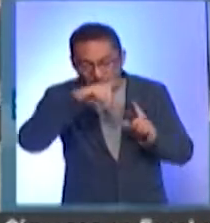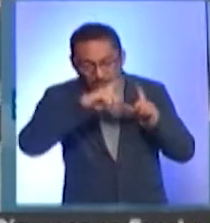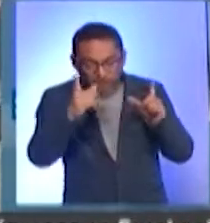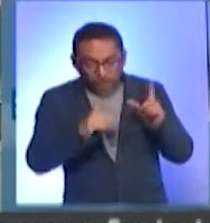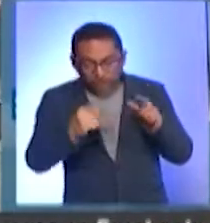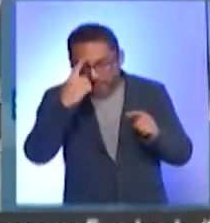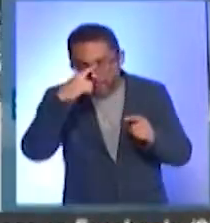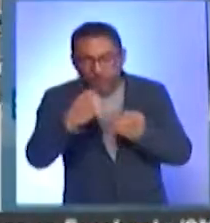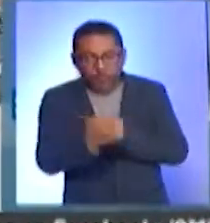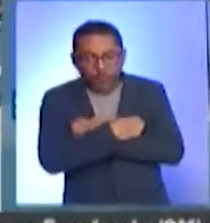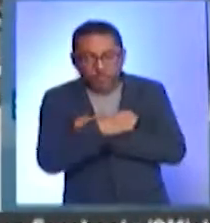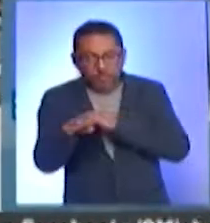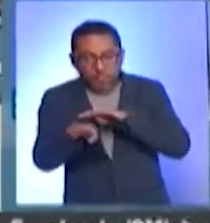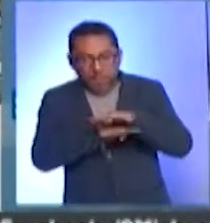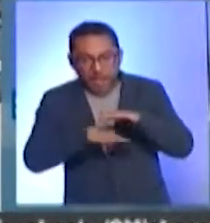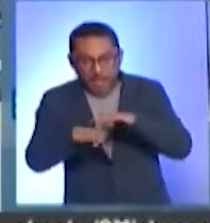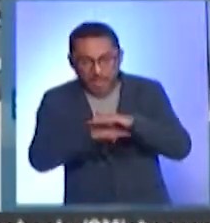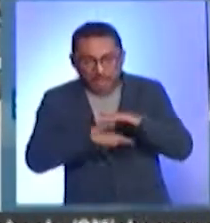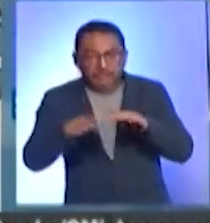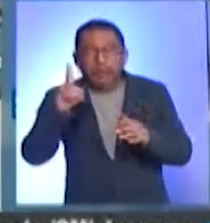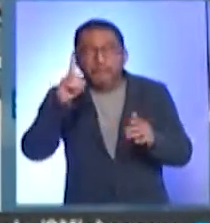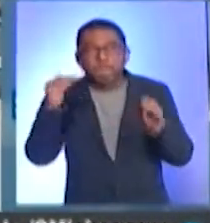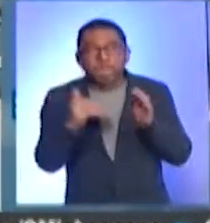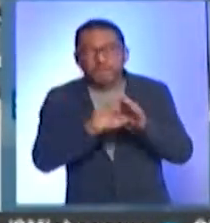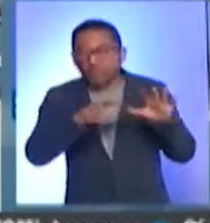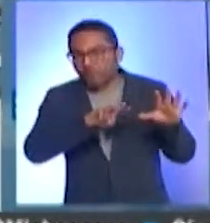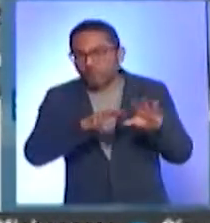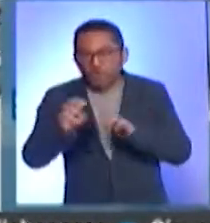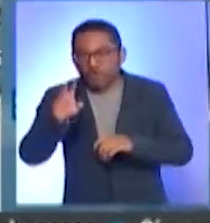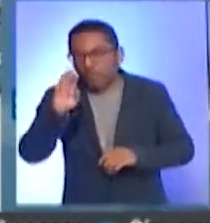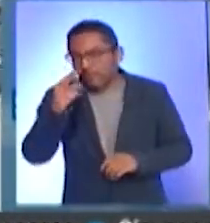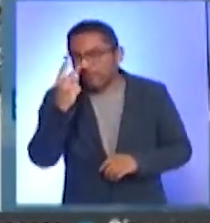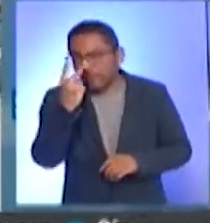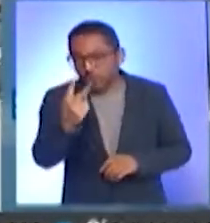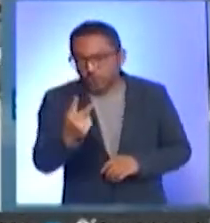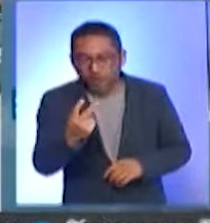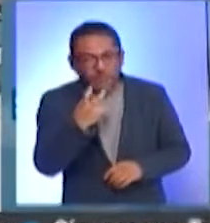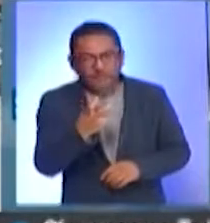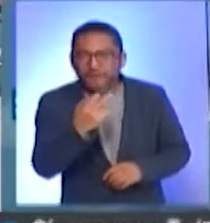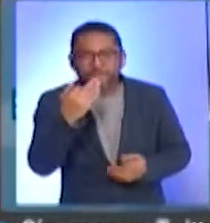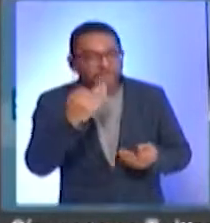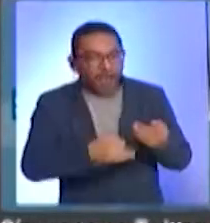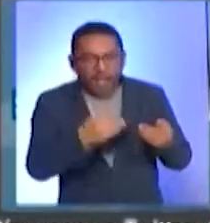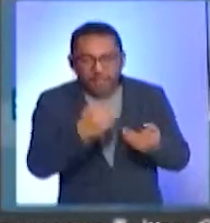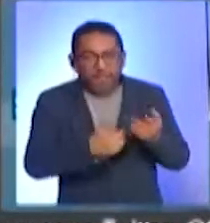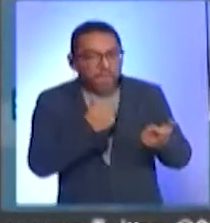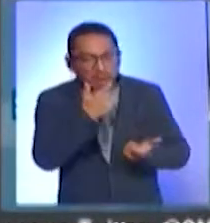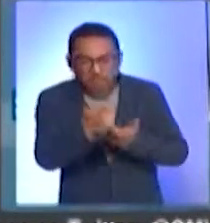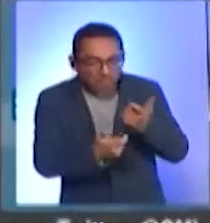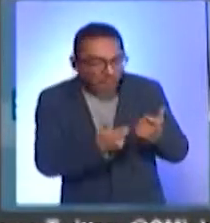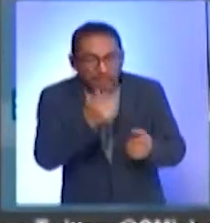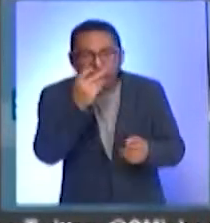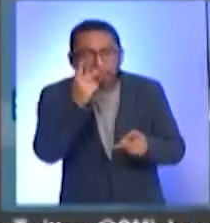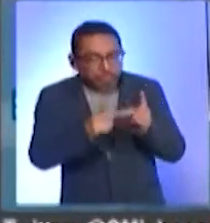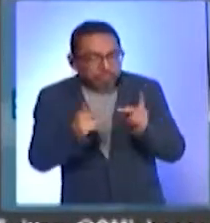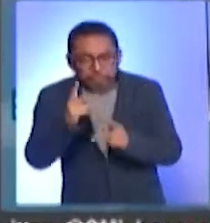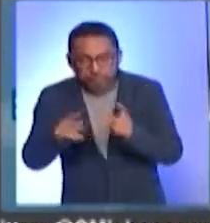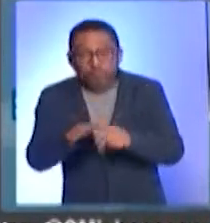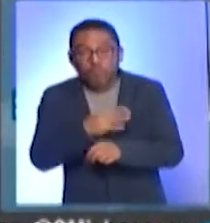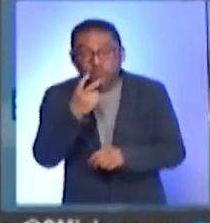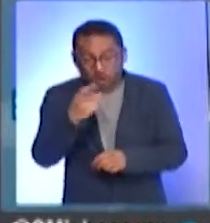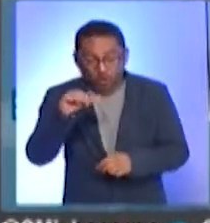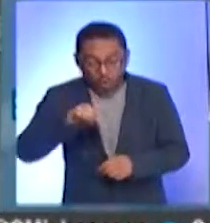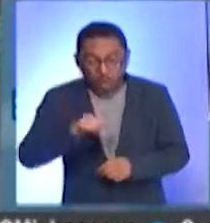la educación básica en 1992 estrategia que tuvo una falta de previsión de pago y que hoy ha generado graves